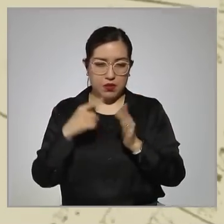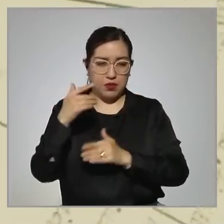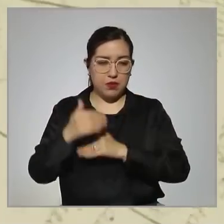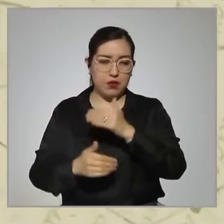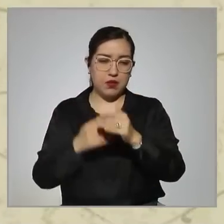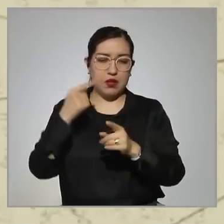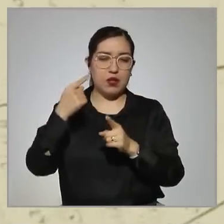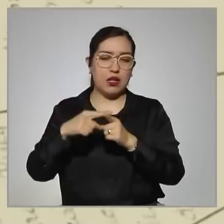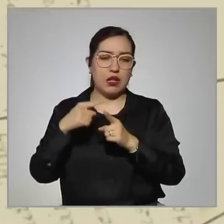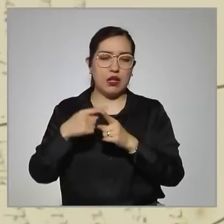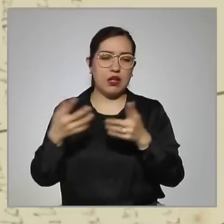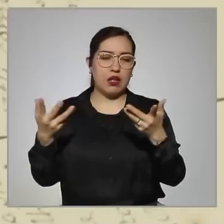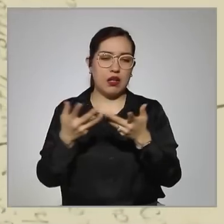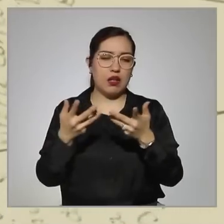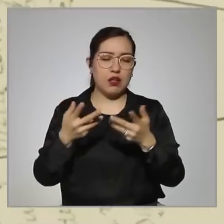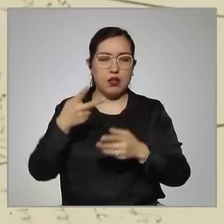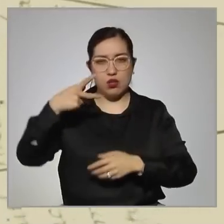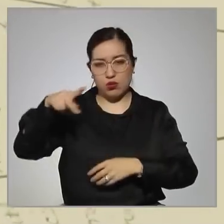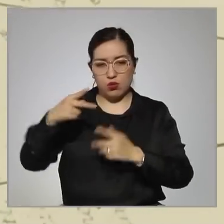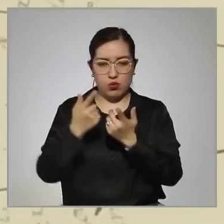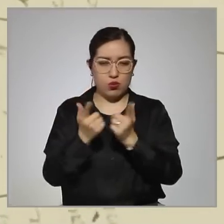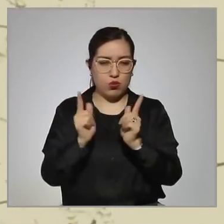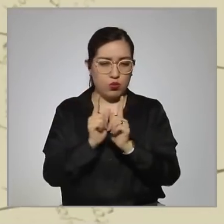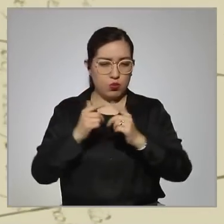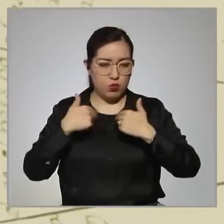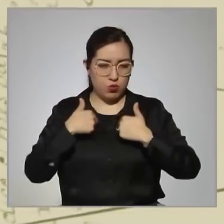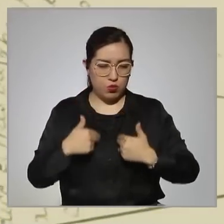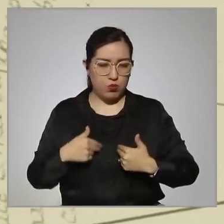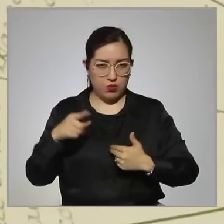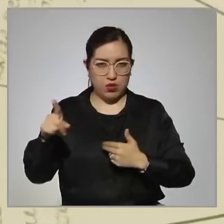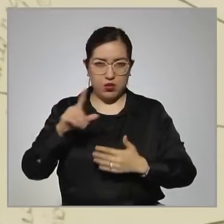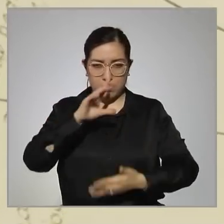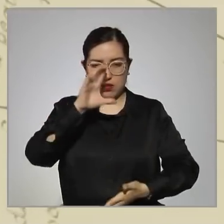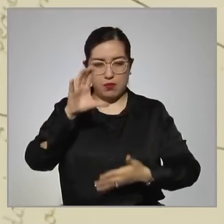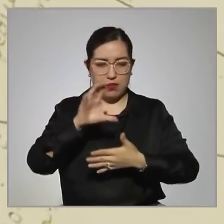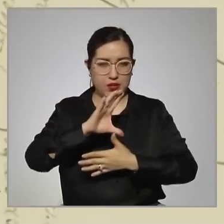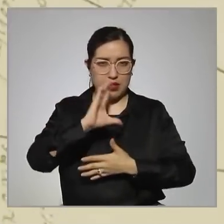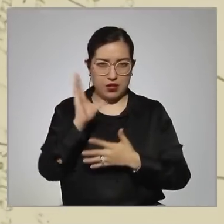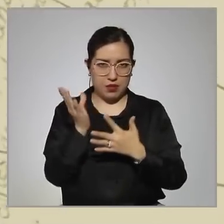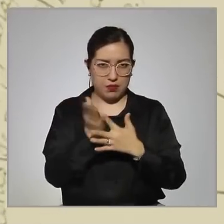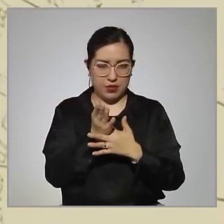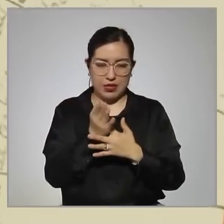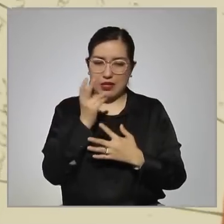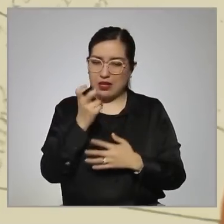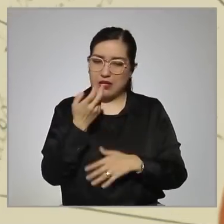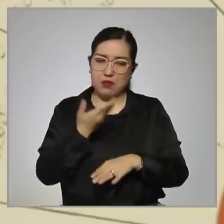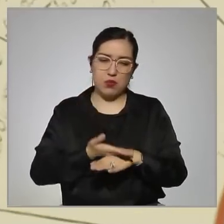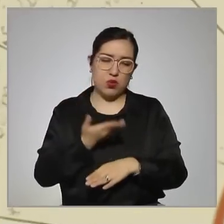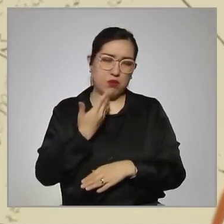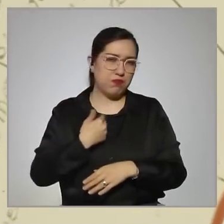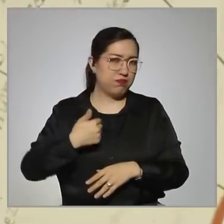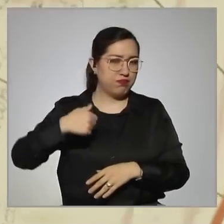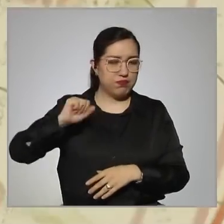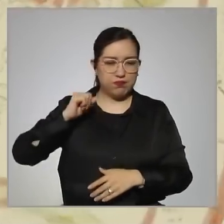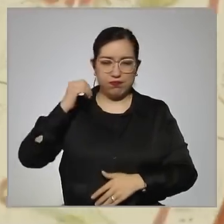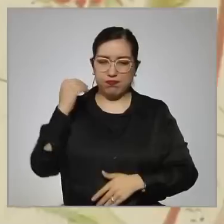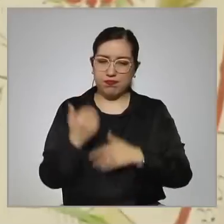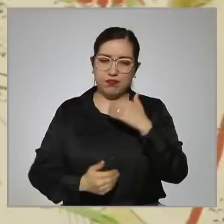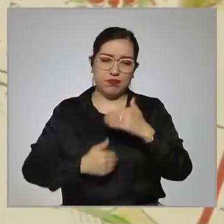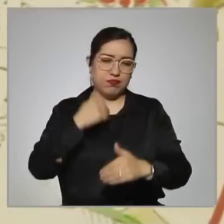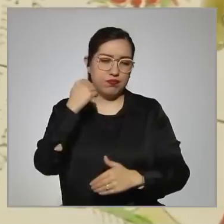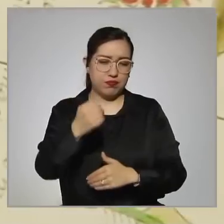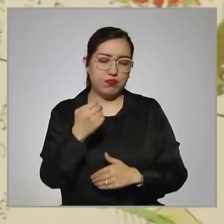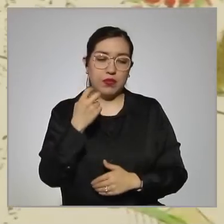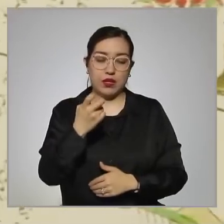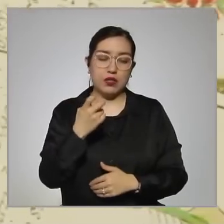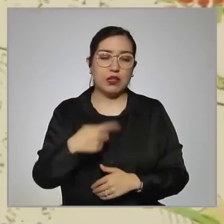por los grupos humanos en Mesoamérica estaba muy evolucionada. Fue parte